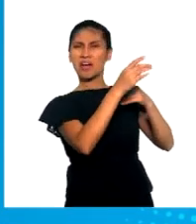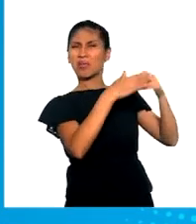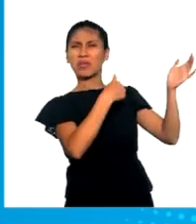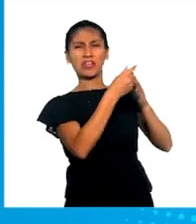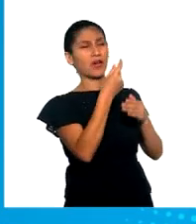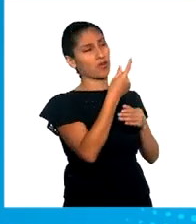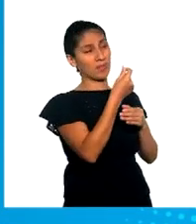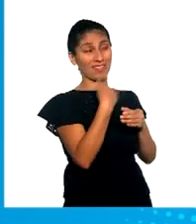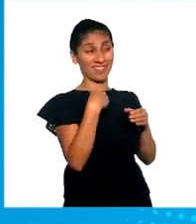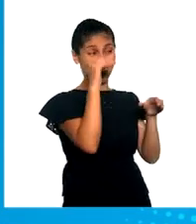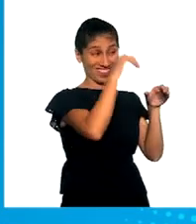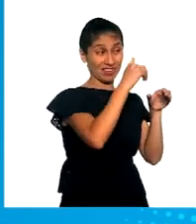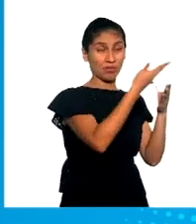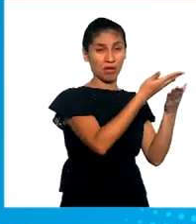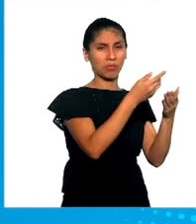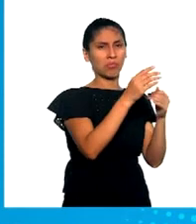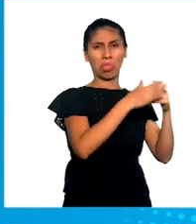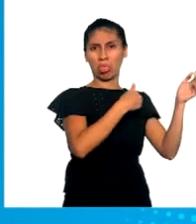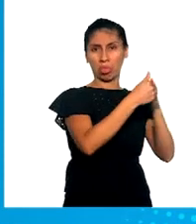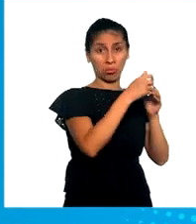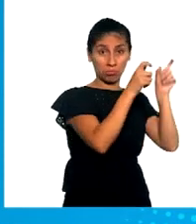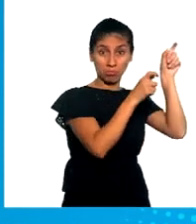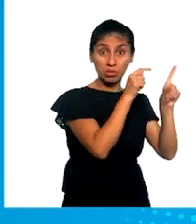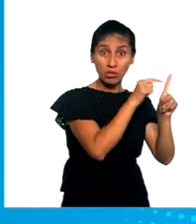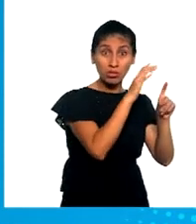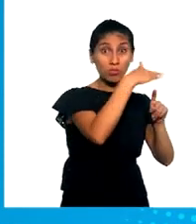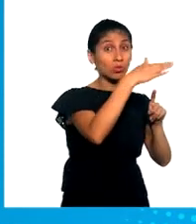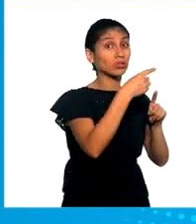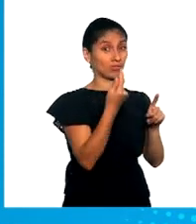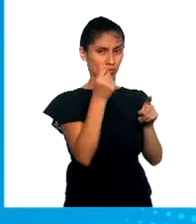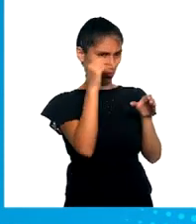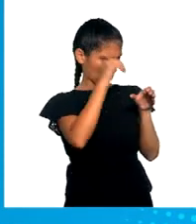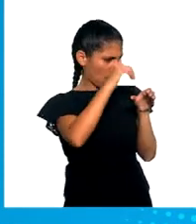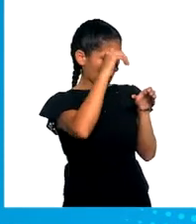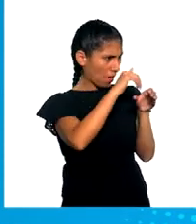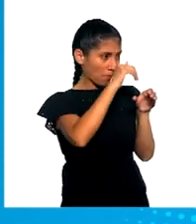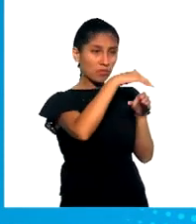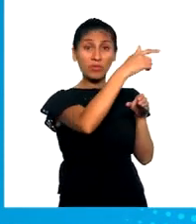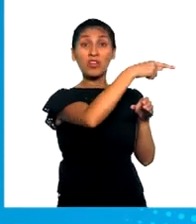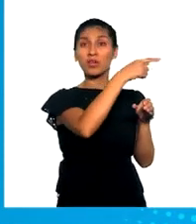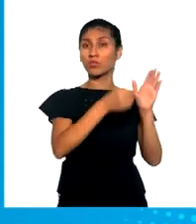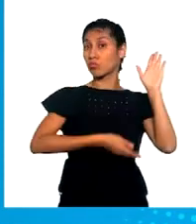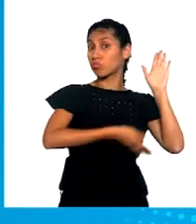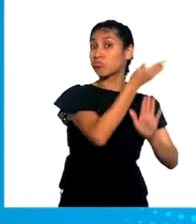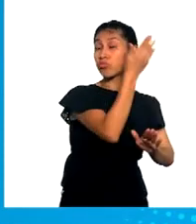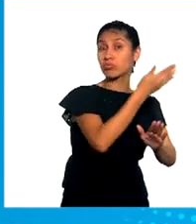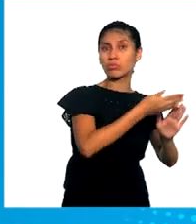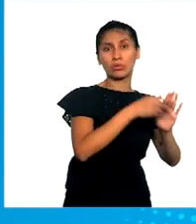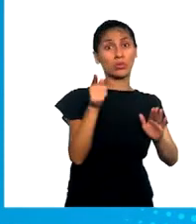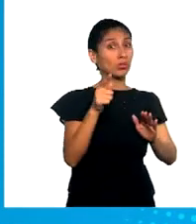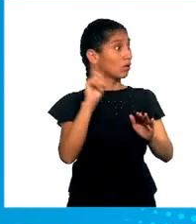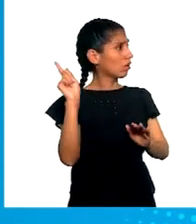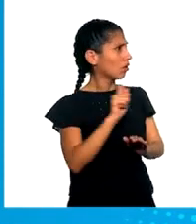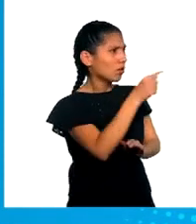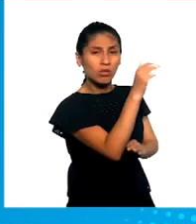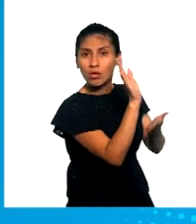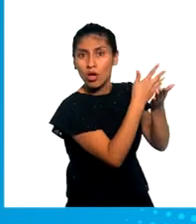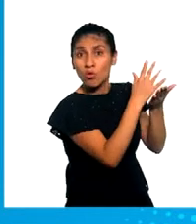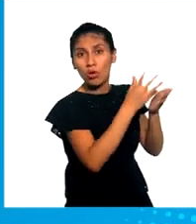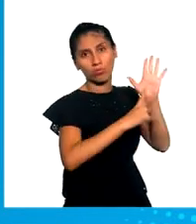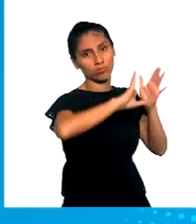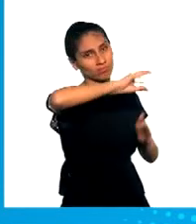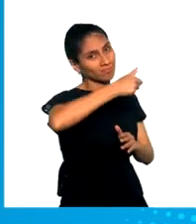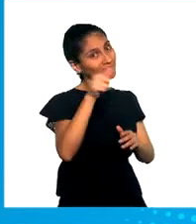generar intereses a favor además tener una cuenta demuestra que tienes capacidad de pago lo cual permite acceder a